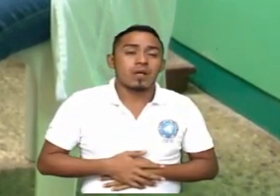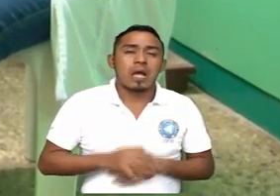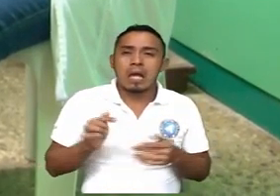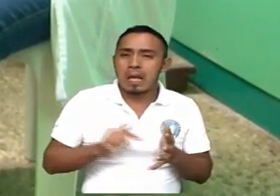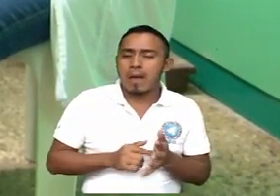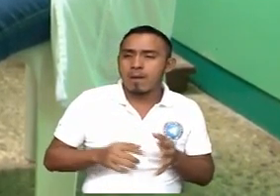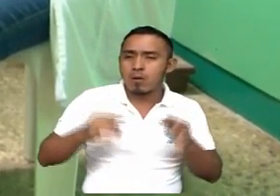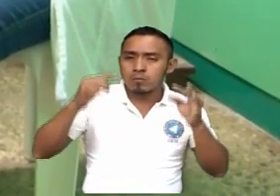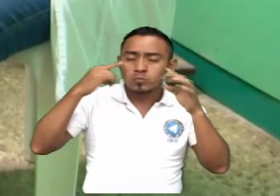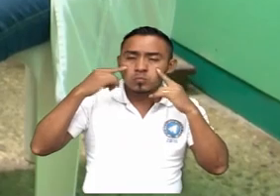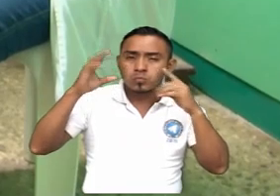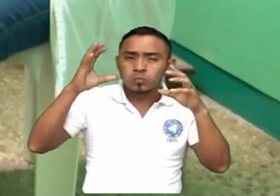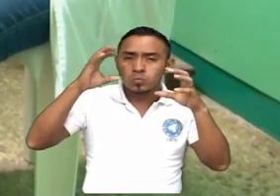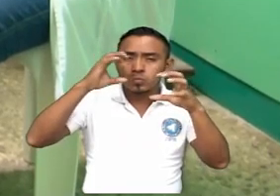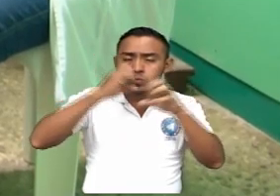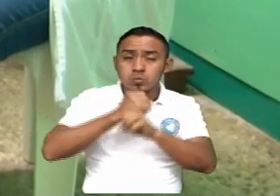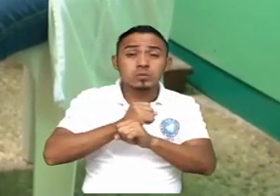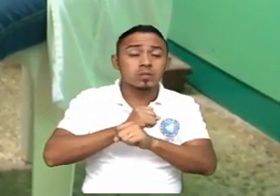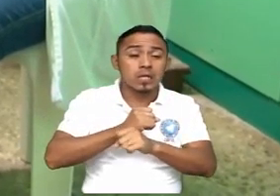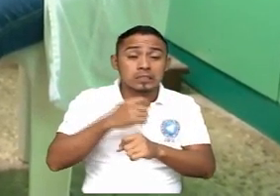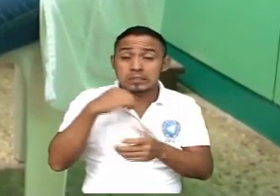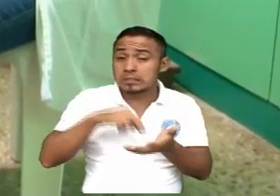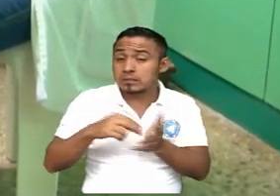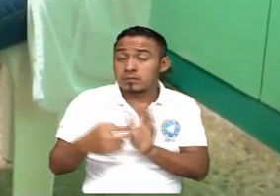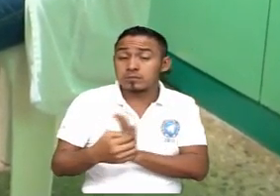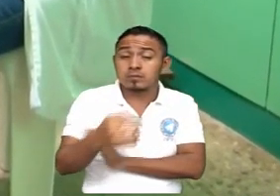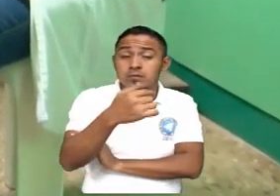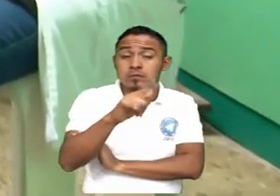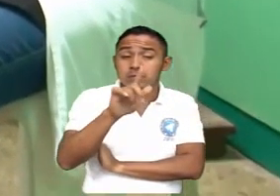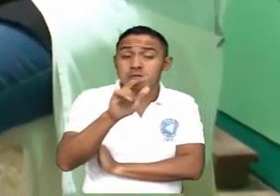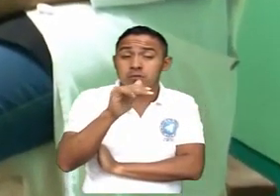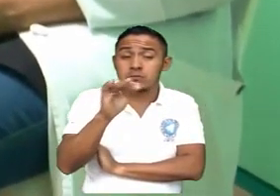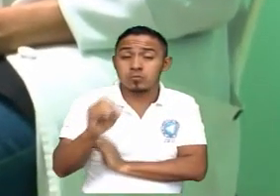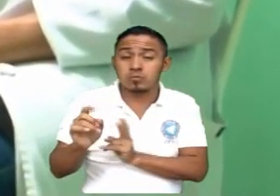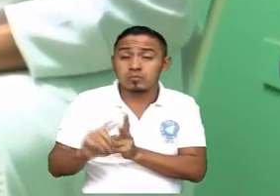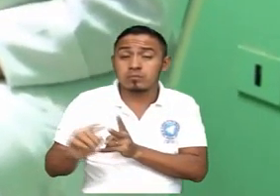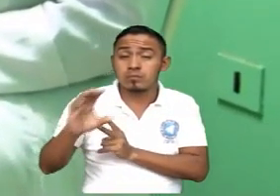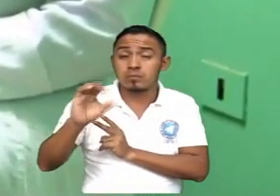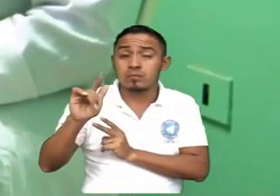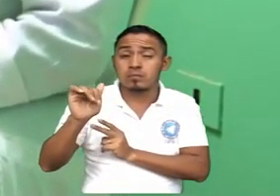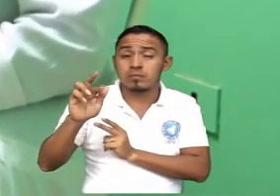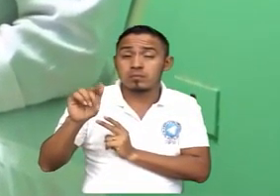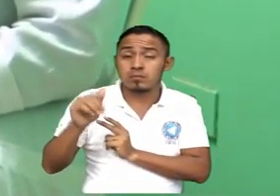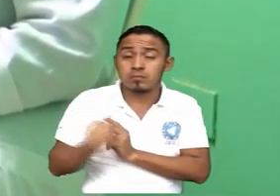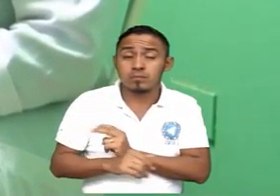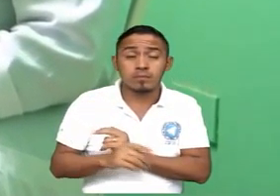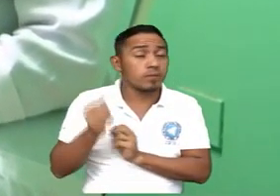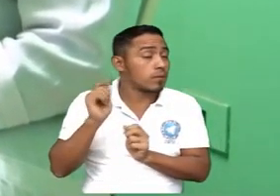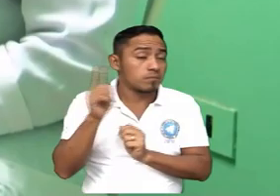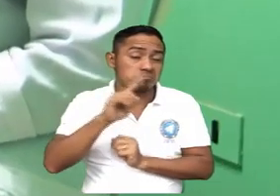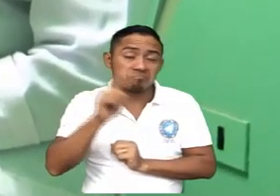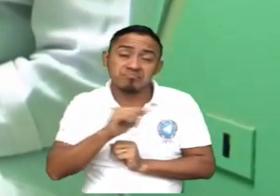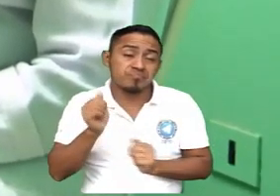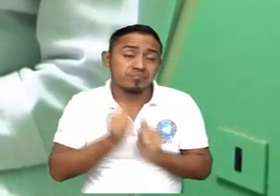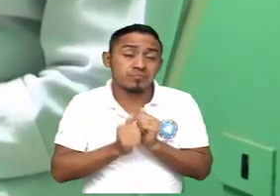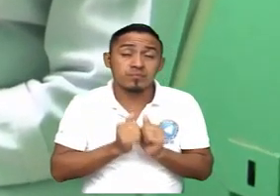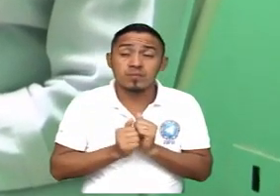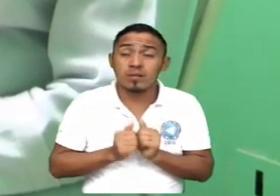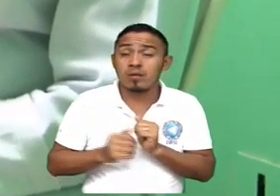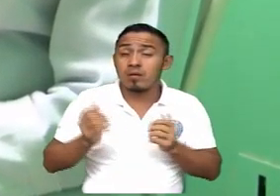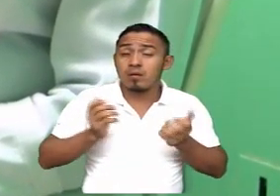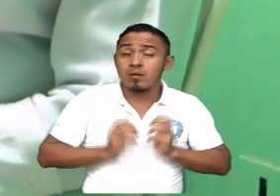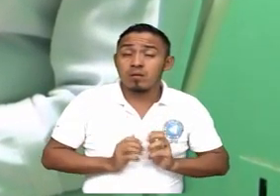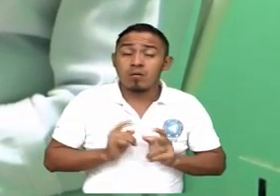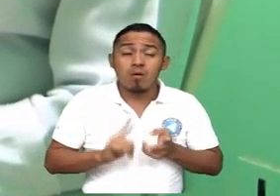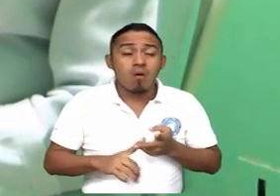visual disminuida es por glaucoma y catarata. Uh-huh. Puede ser un problema atrás en el ojo, la retina. O puede ser un problema en la córnea que